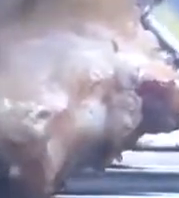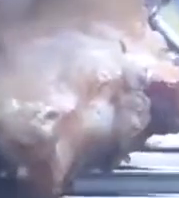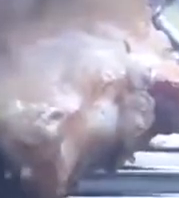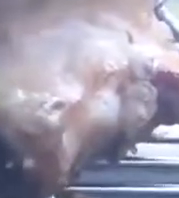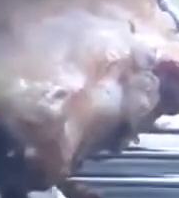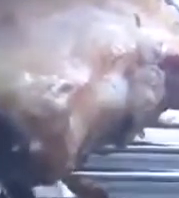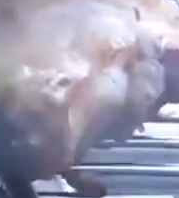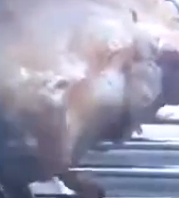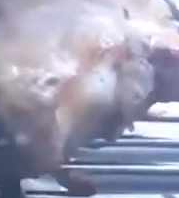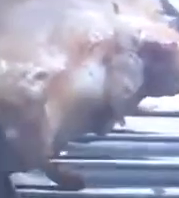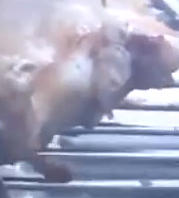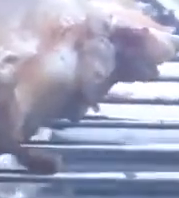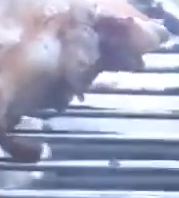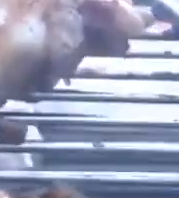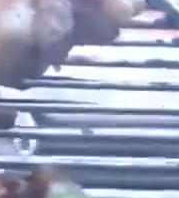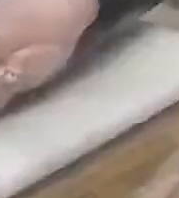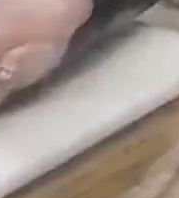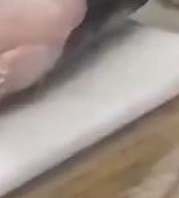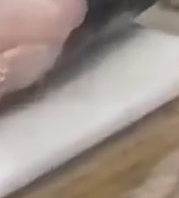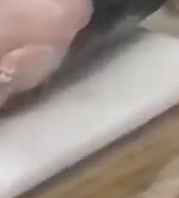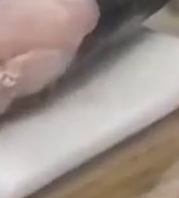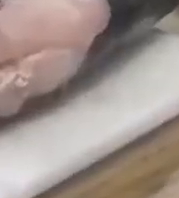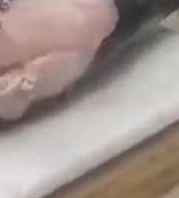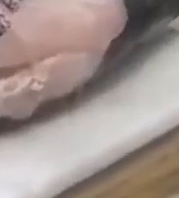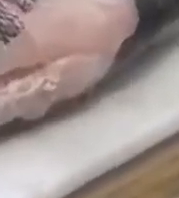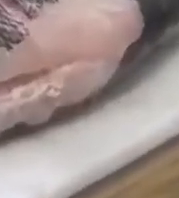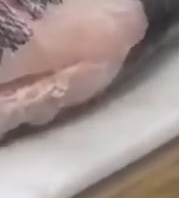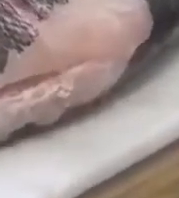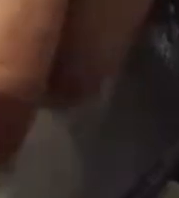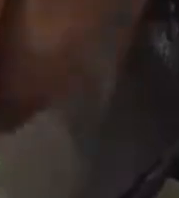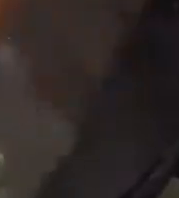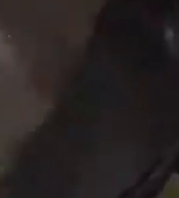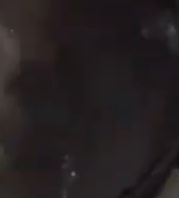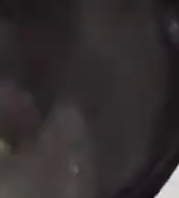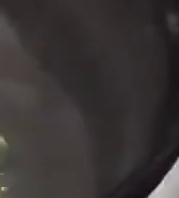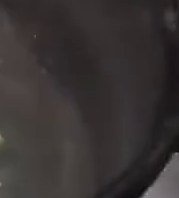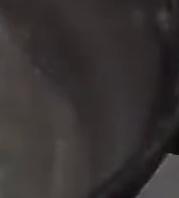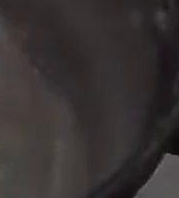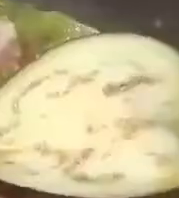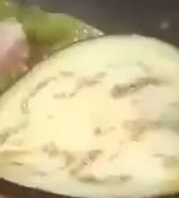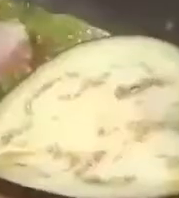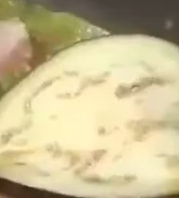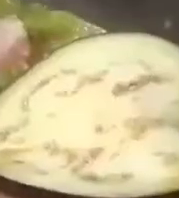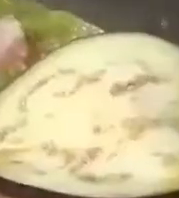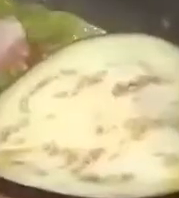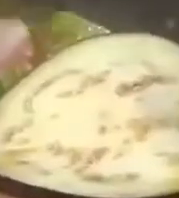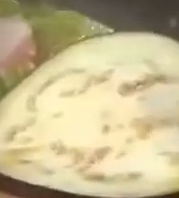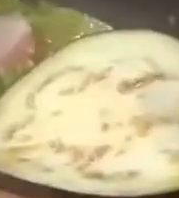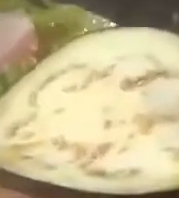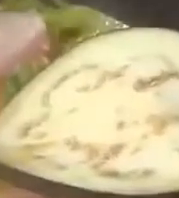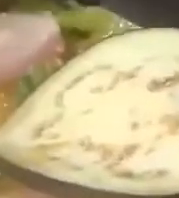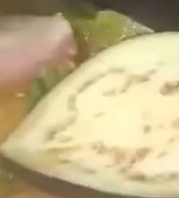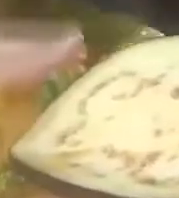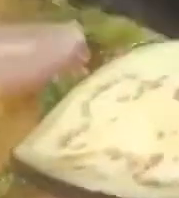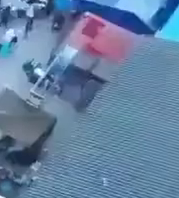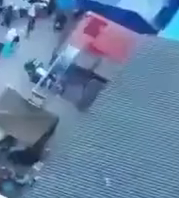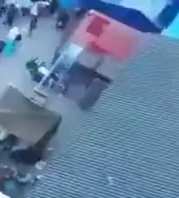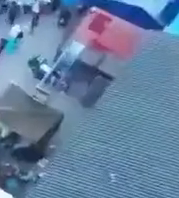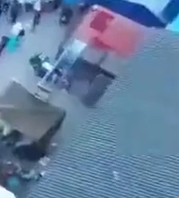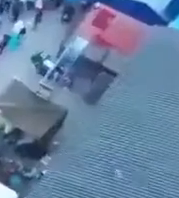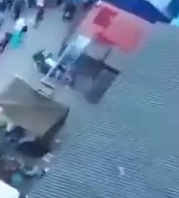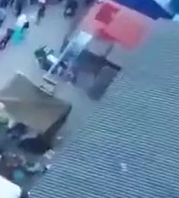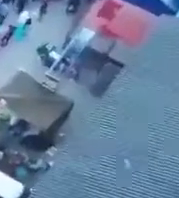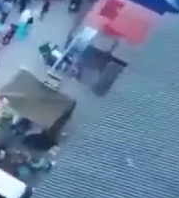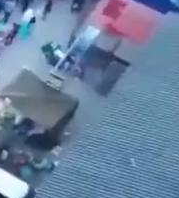a una brasa viva, es decir, roja. Nos comparte deliciosas recetas con pescado y nos lleva hasta la feria productiva